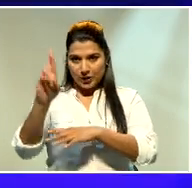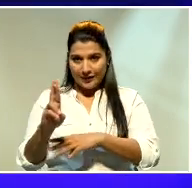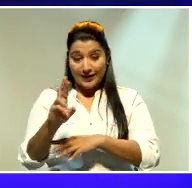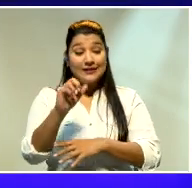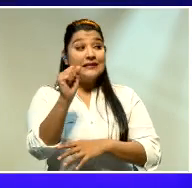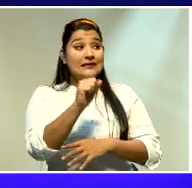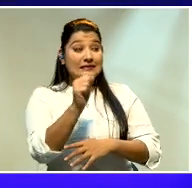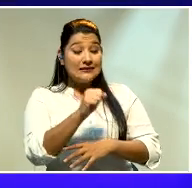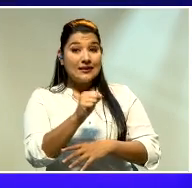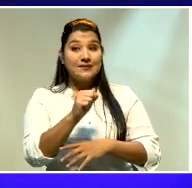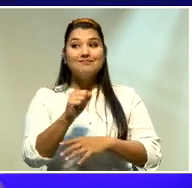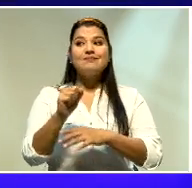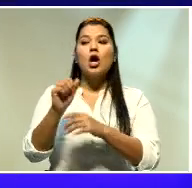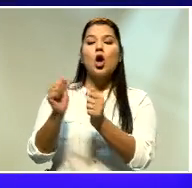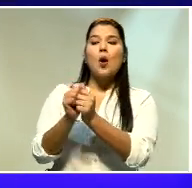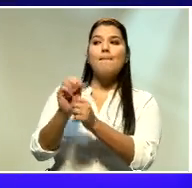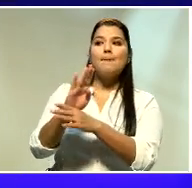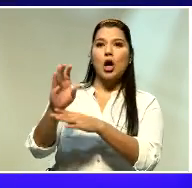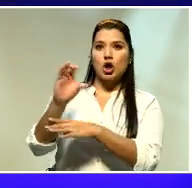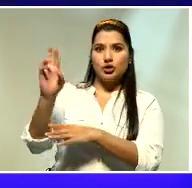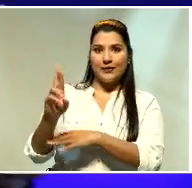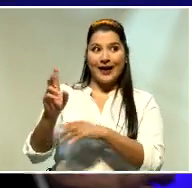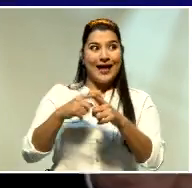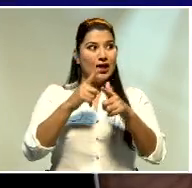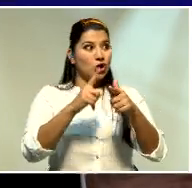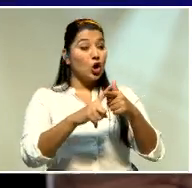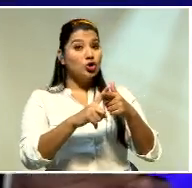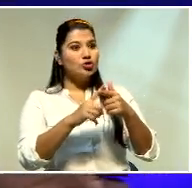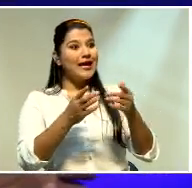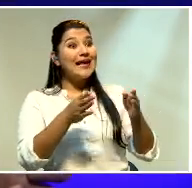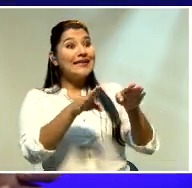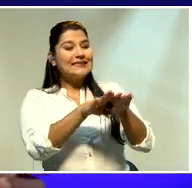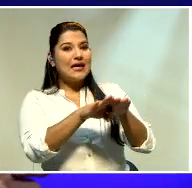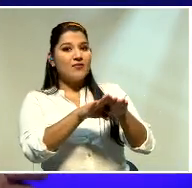Bancrédito o el cierre o la liquidación se dejó